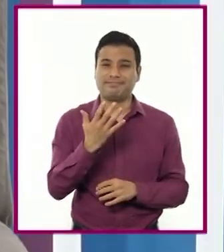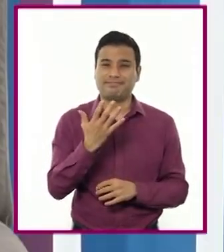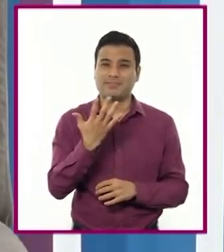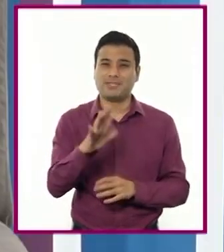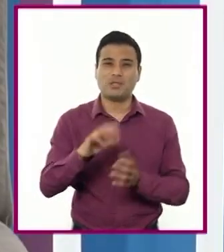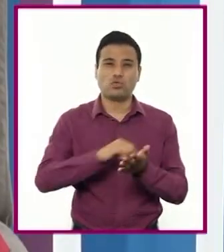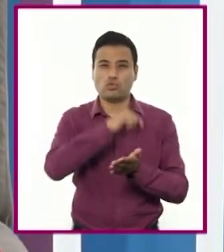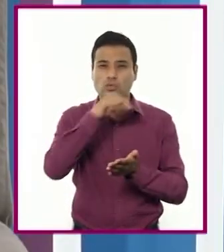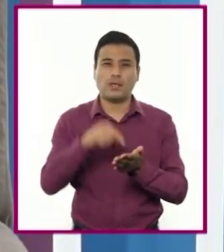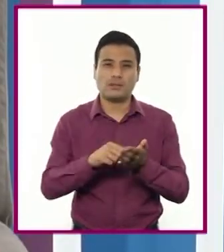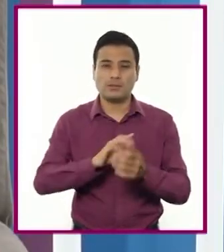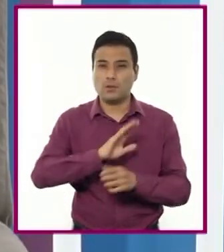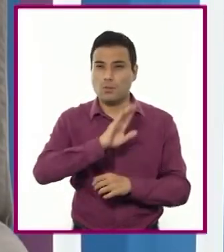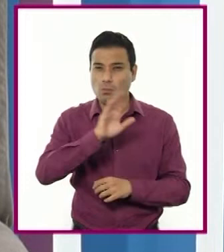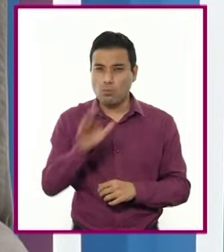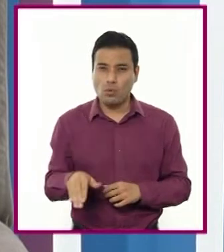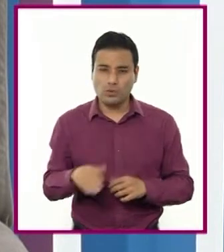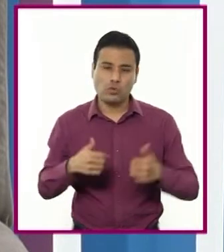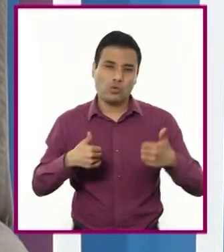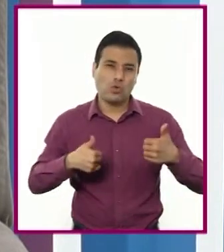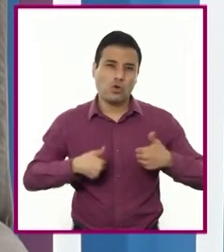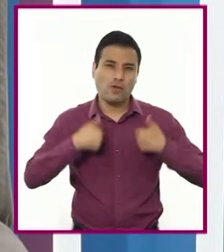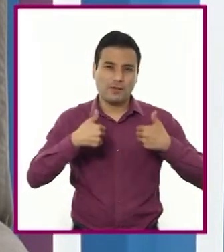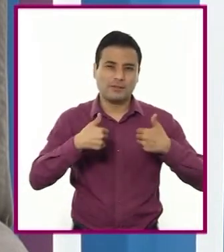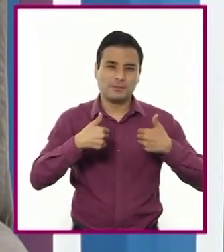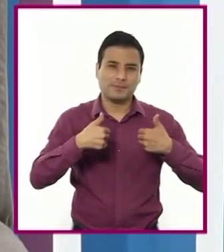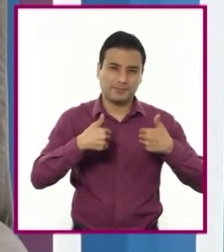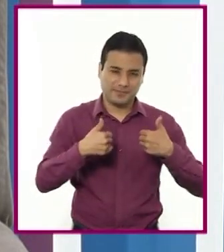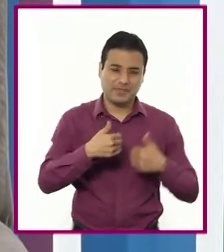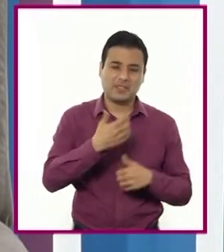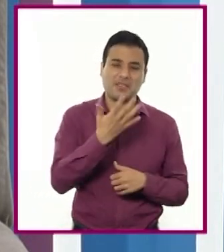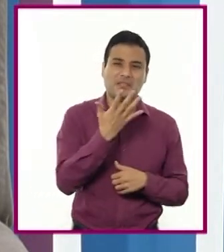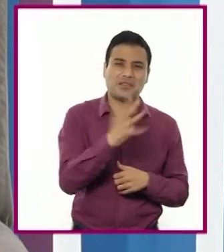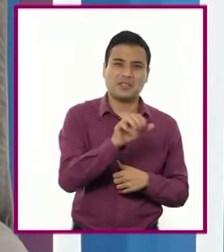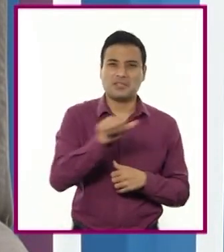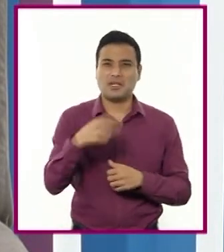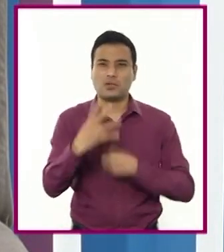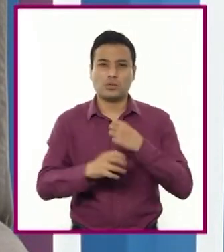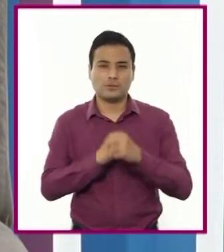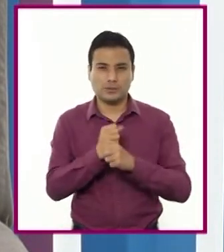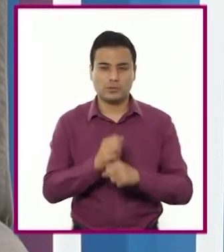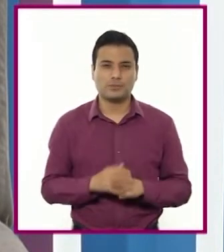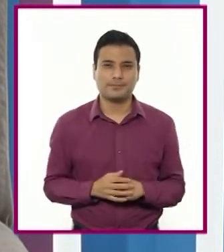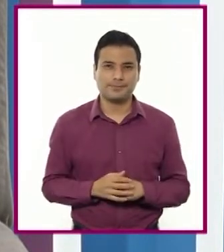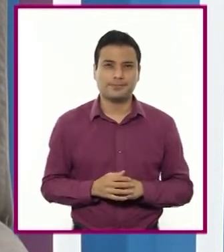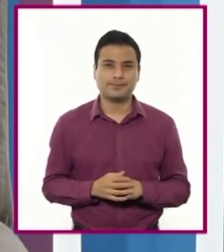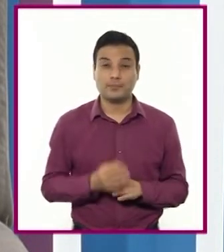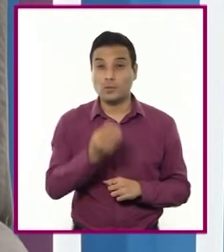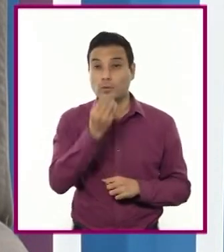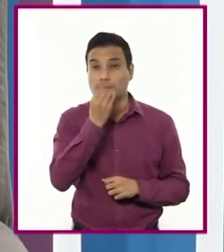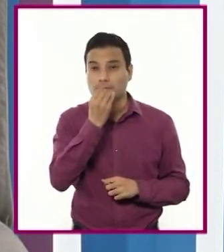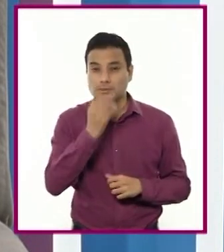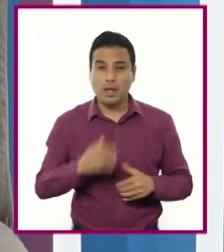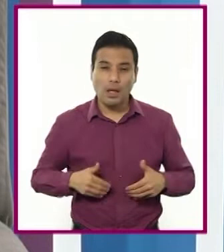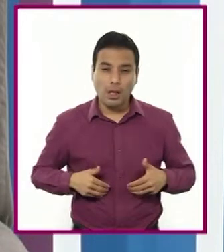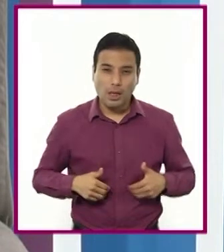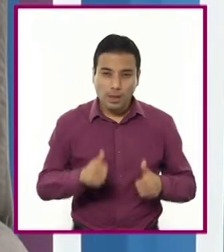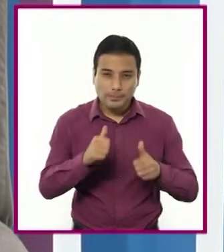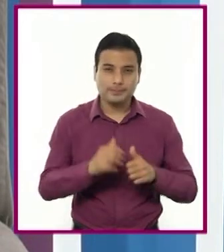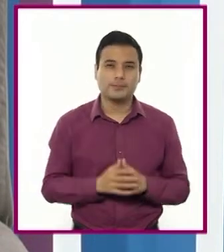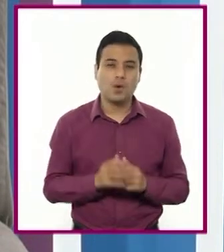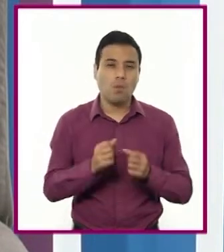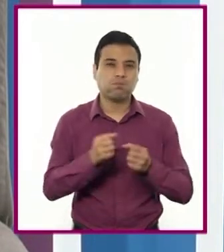causas de mortalidad de adolescentes de entre 10 y 14 años. La desnutrición y la obesidad. En